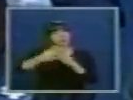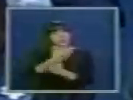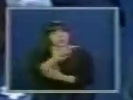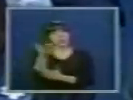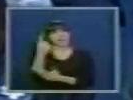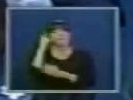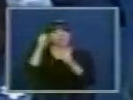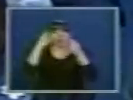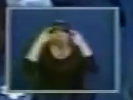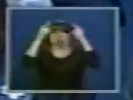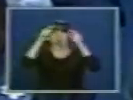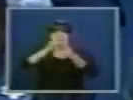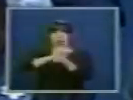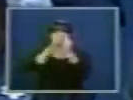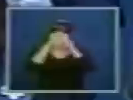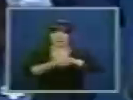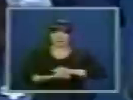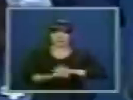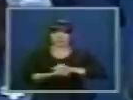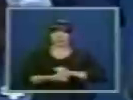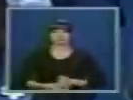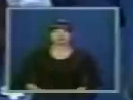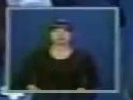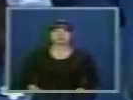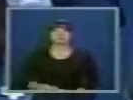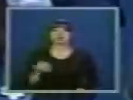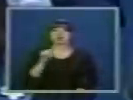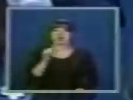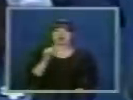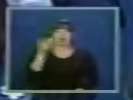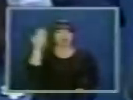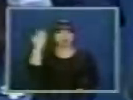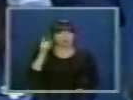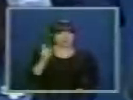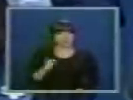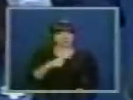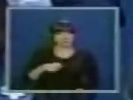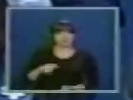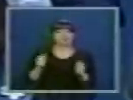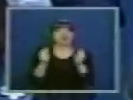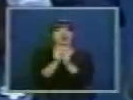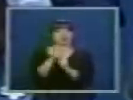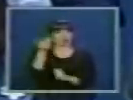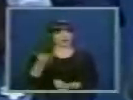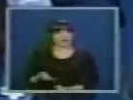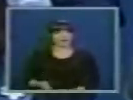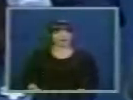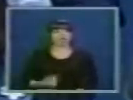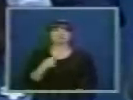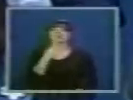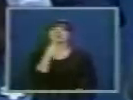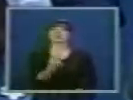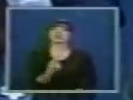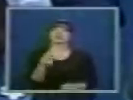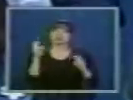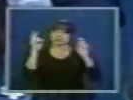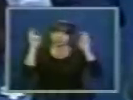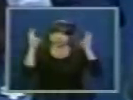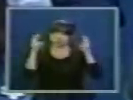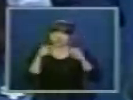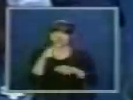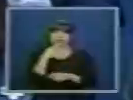lograr ese cambio. Y como él y con él, digo, y lo